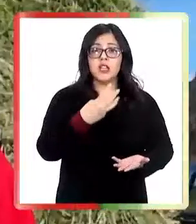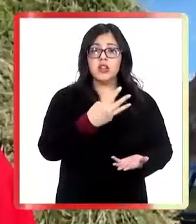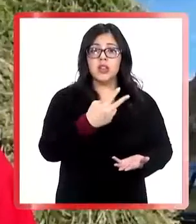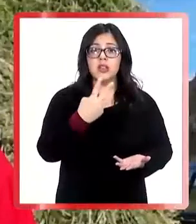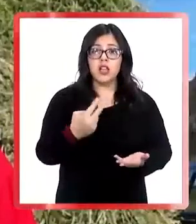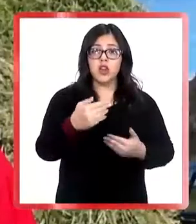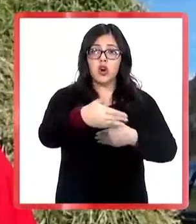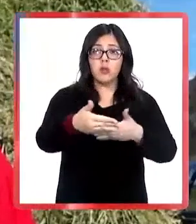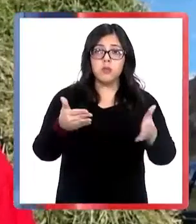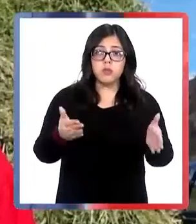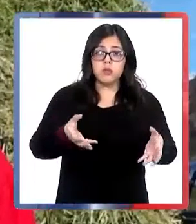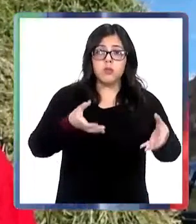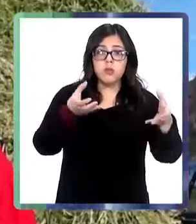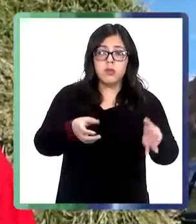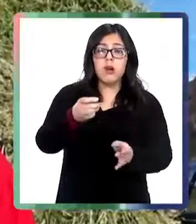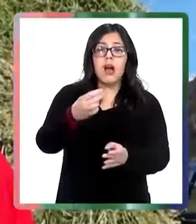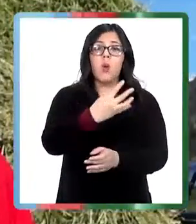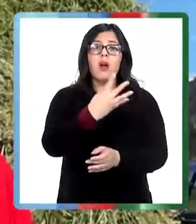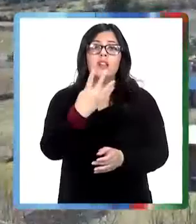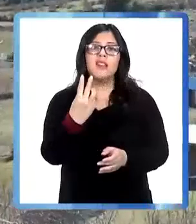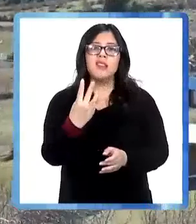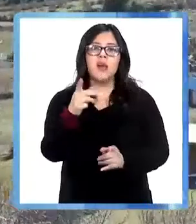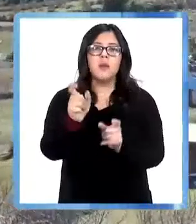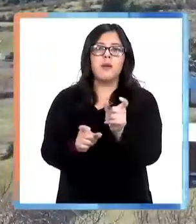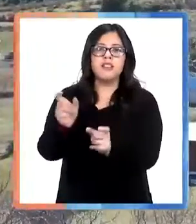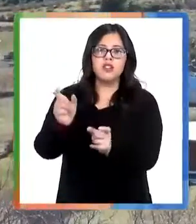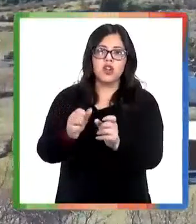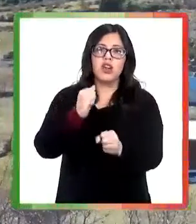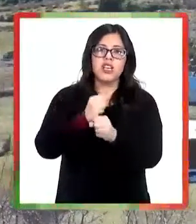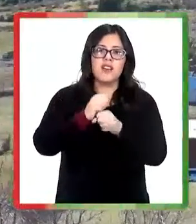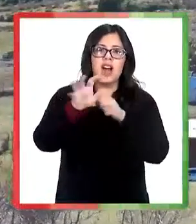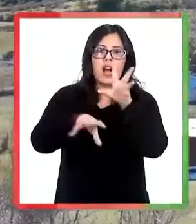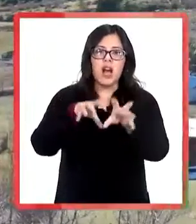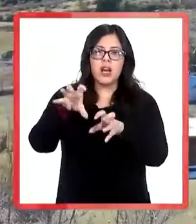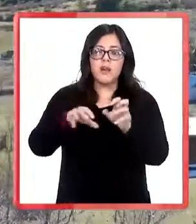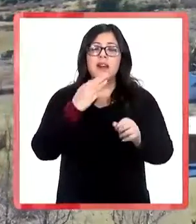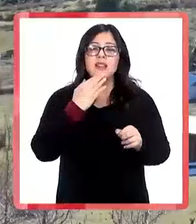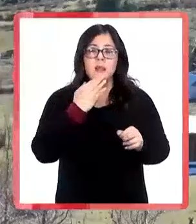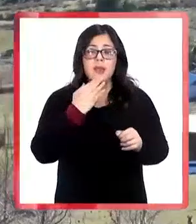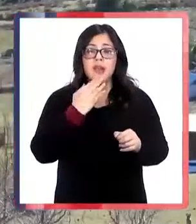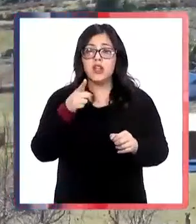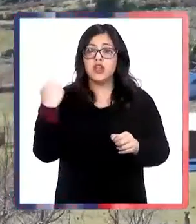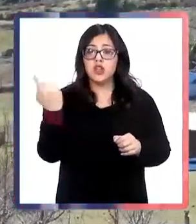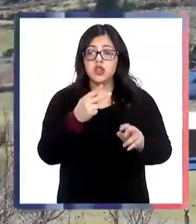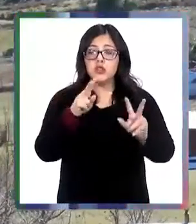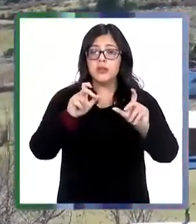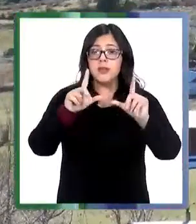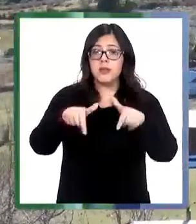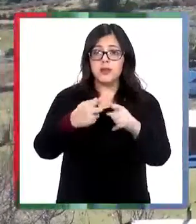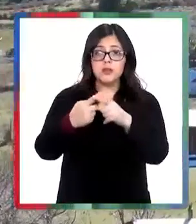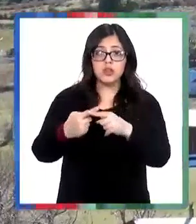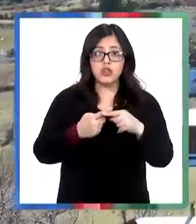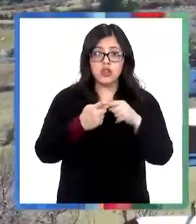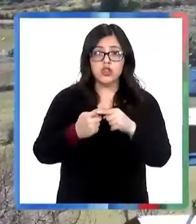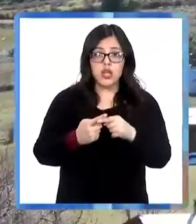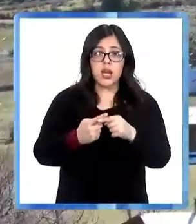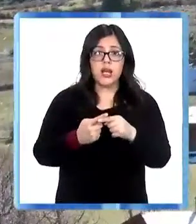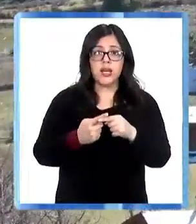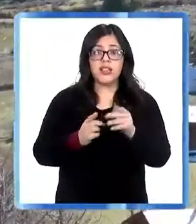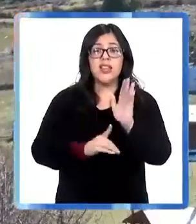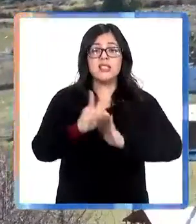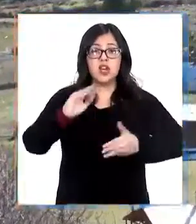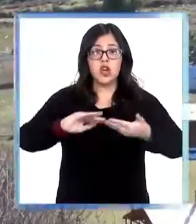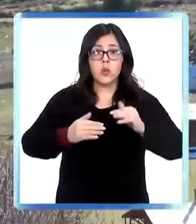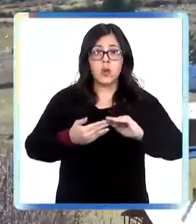entregando 432 fardos a 43 ganaderos de acá del sector. También nos dirigimos, ¿no es cierto?, con el operativo del